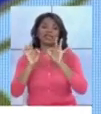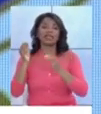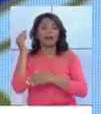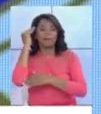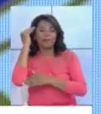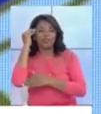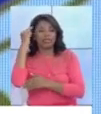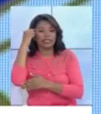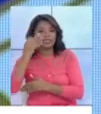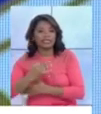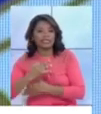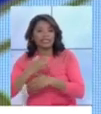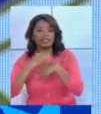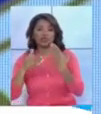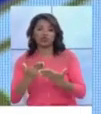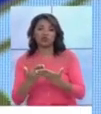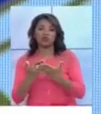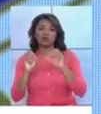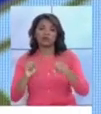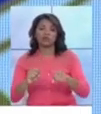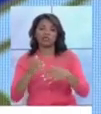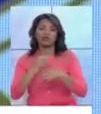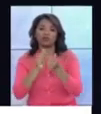difíciles que hay que tomar para lograr cambios reales